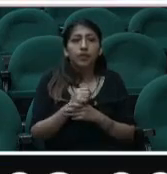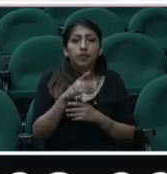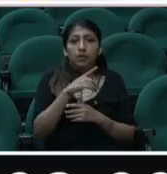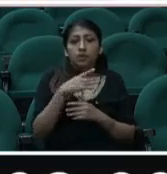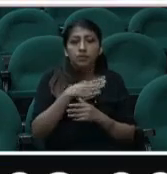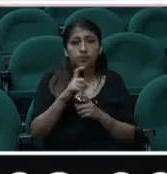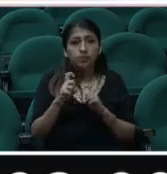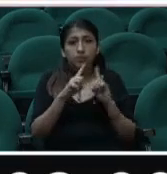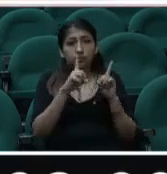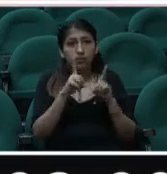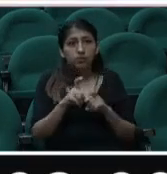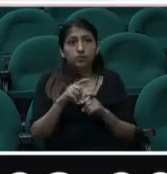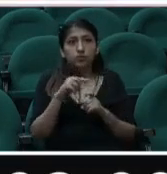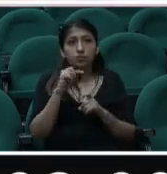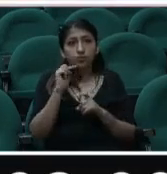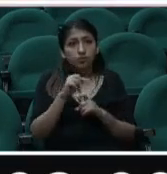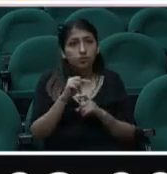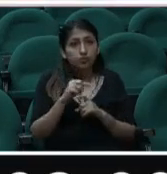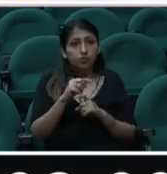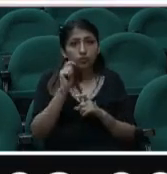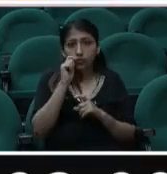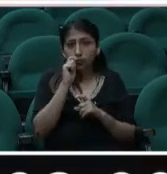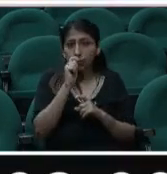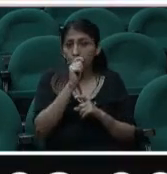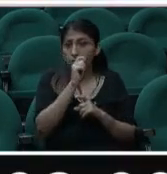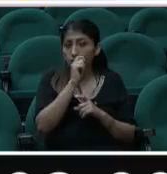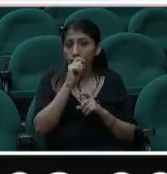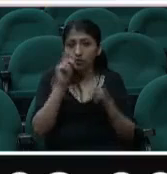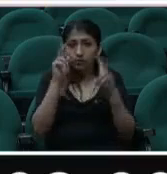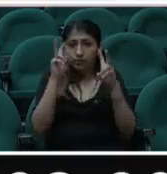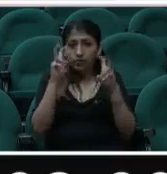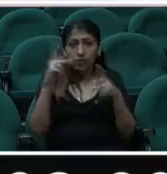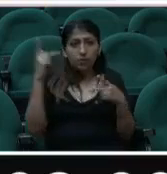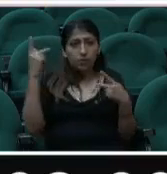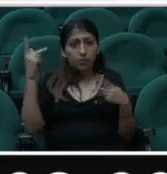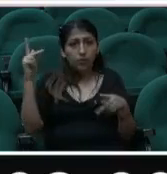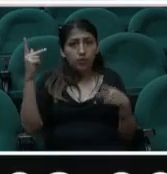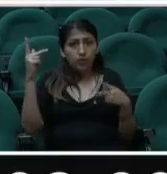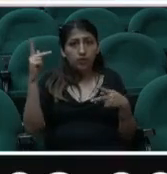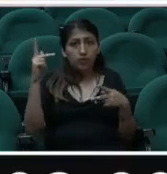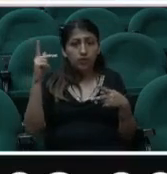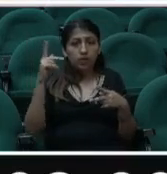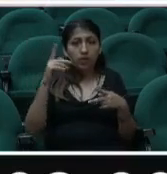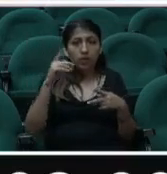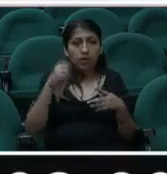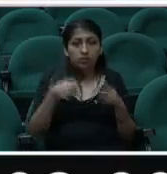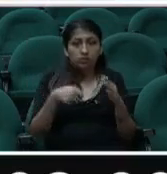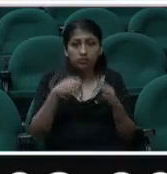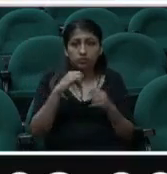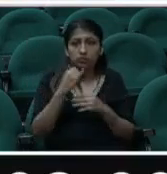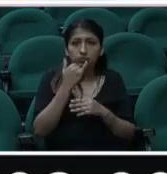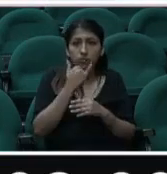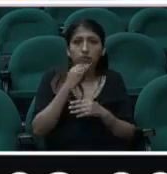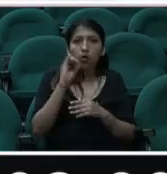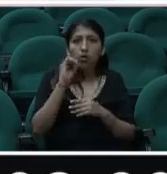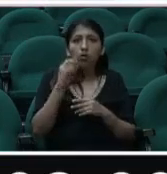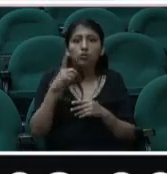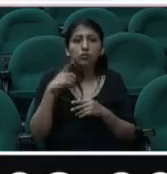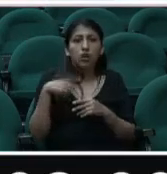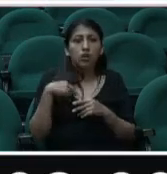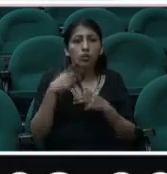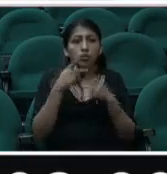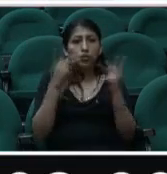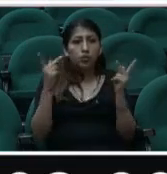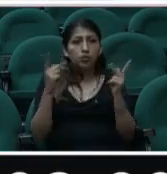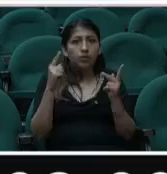andrés granda considera que las drogas son un tema de política criminal o de salud pública